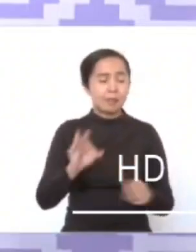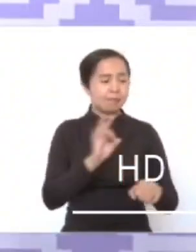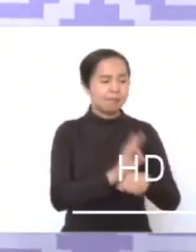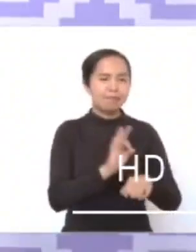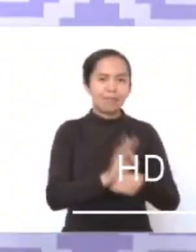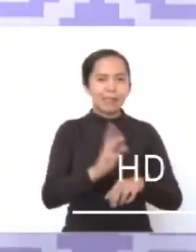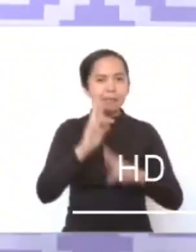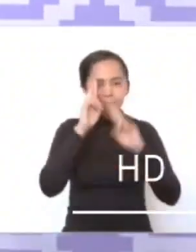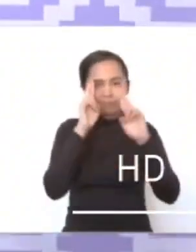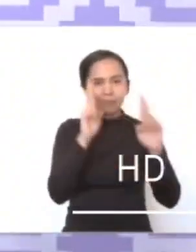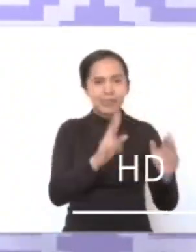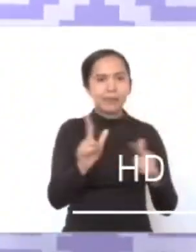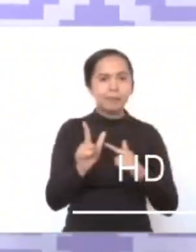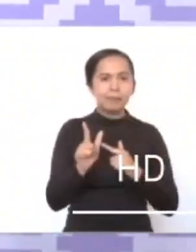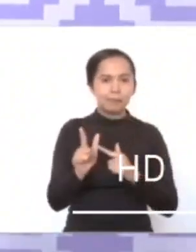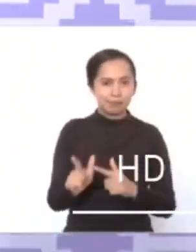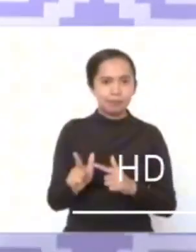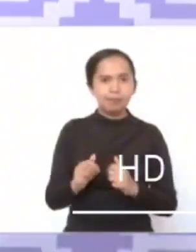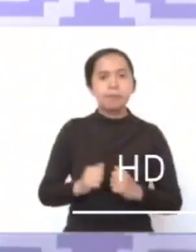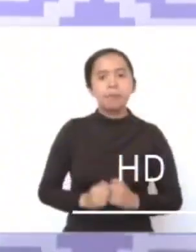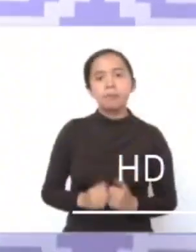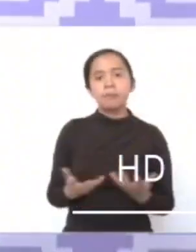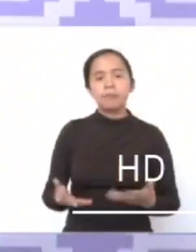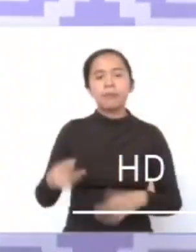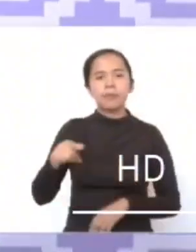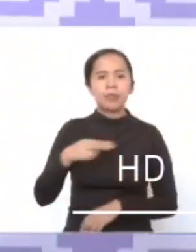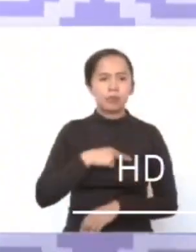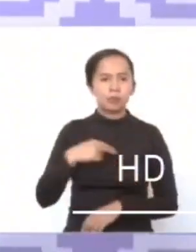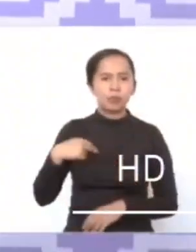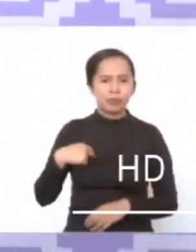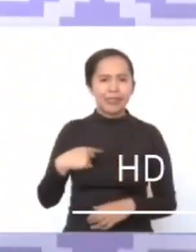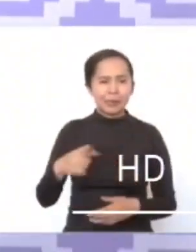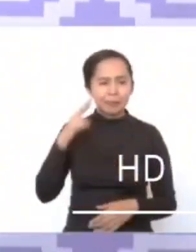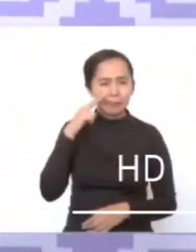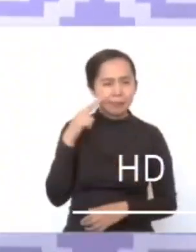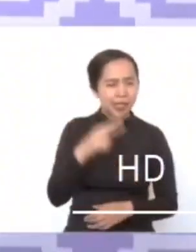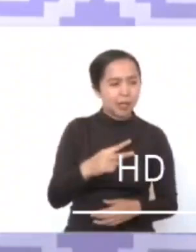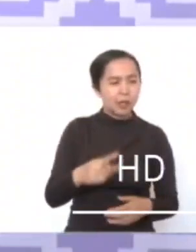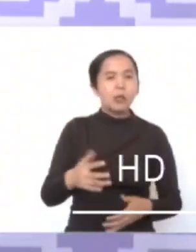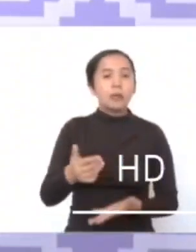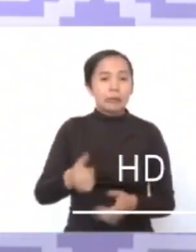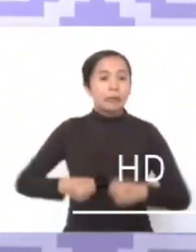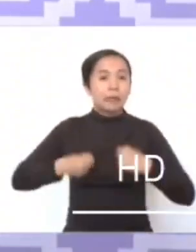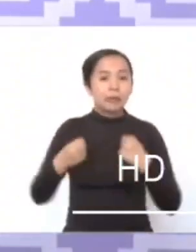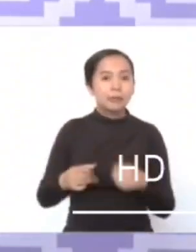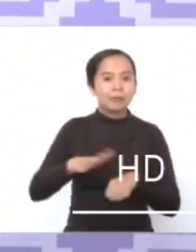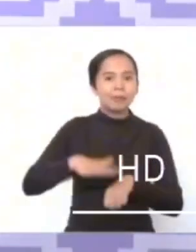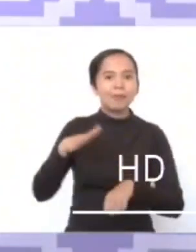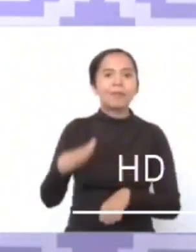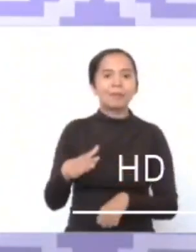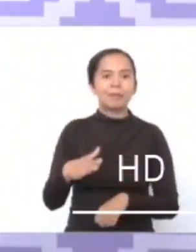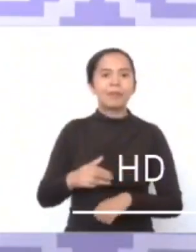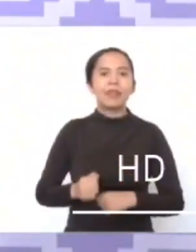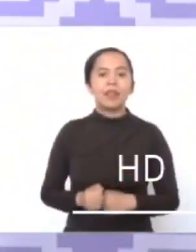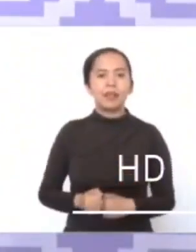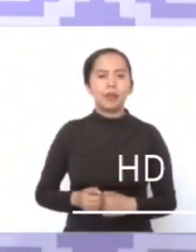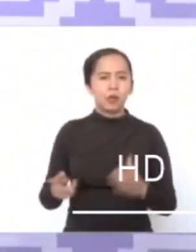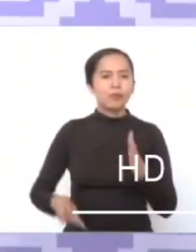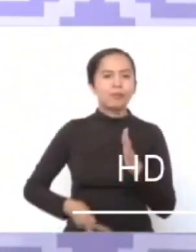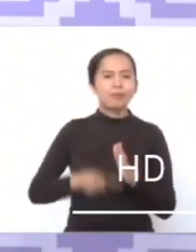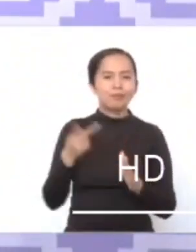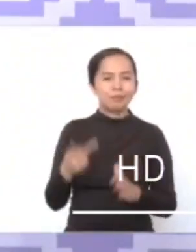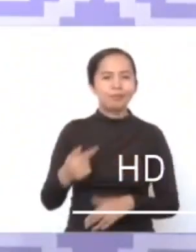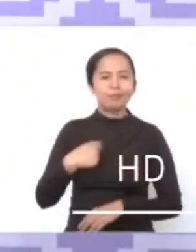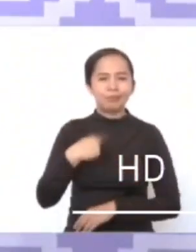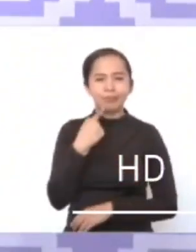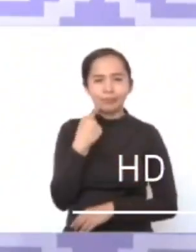sean respetados. En este camino hacia una sociedad más segura, avanzamos junto con ustedes. Les reitero